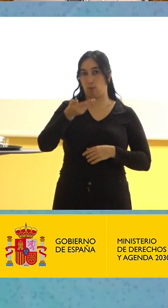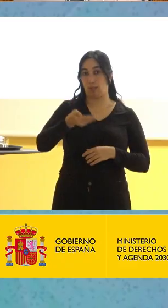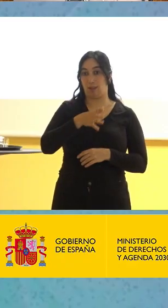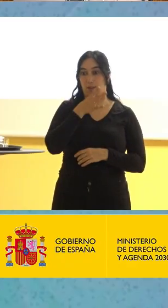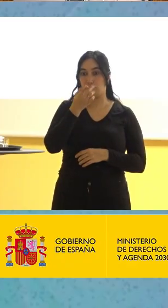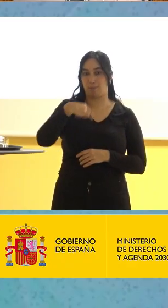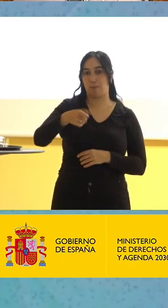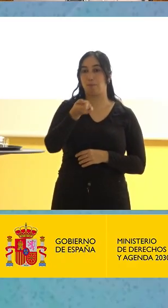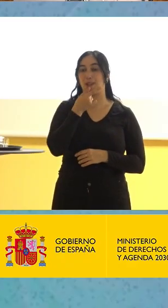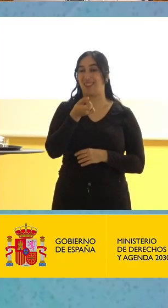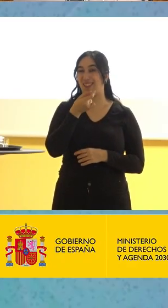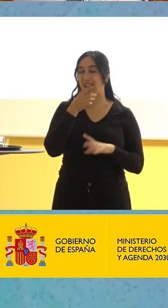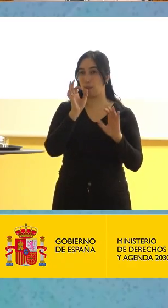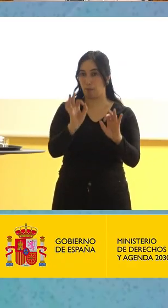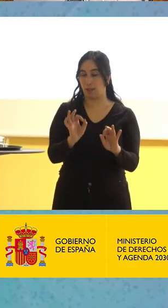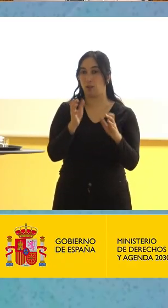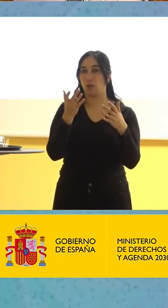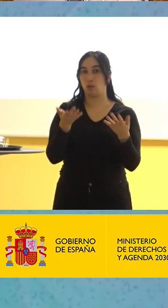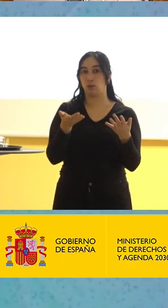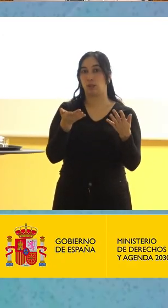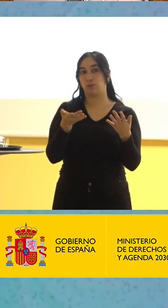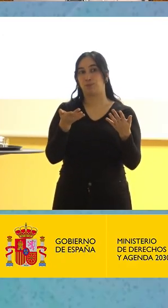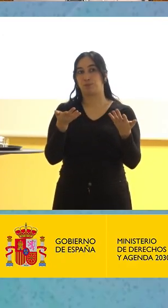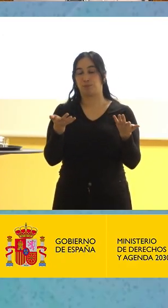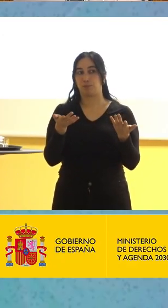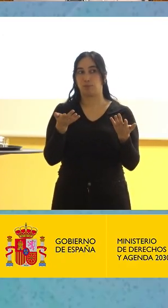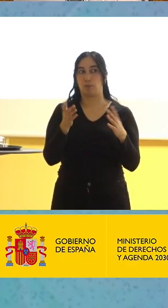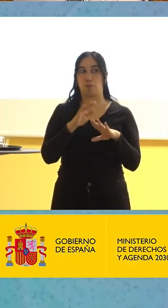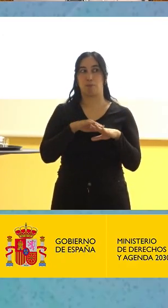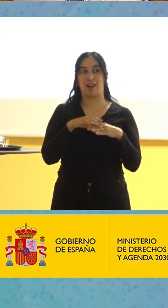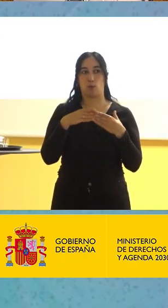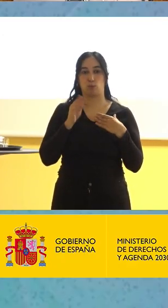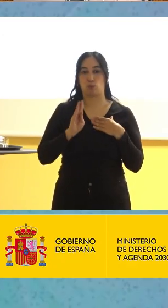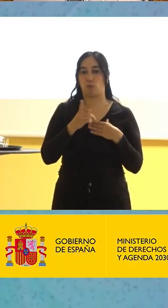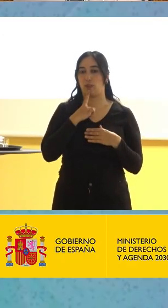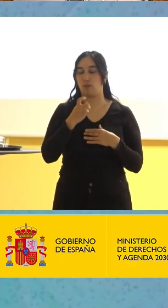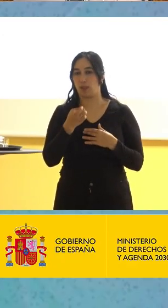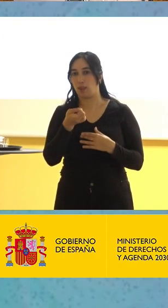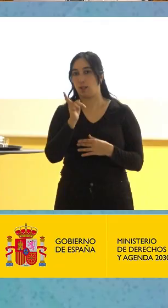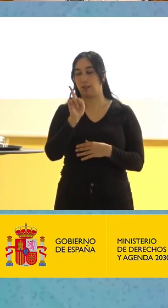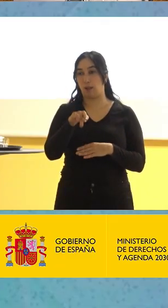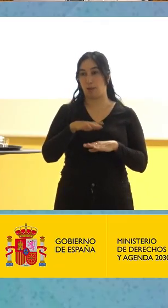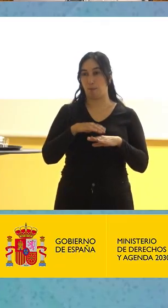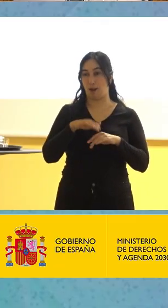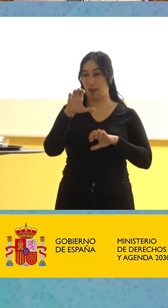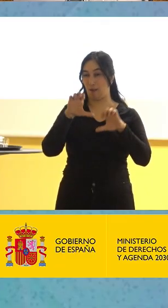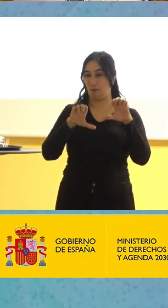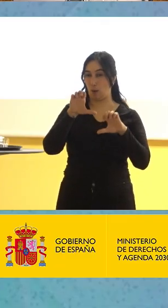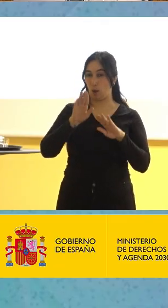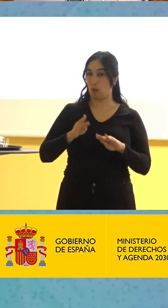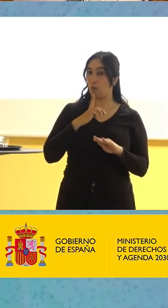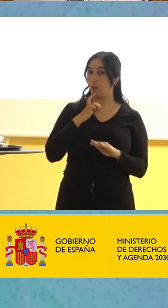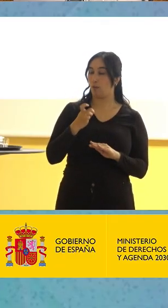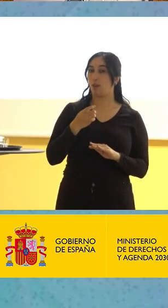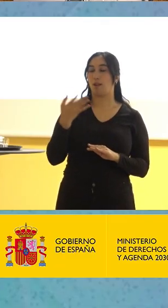ser medicamentos pues, con dificultades en su aplicación y en su evaluación,